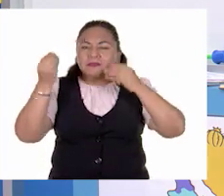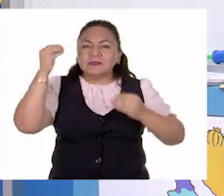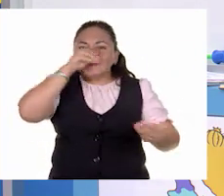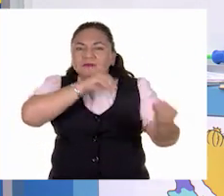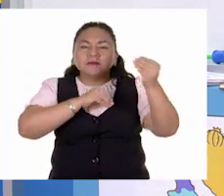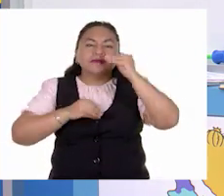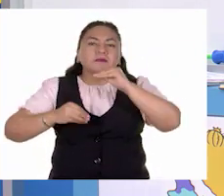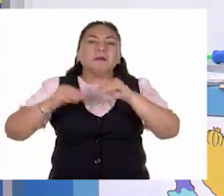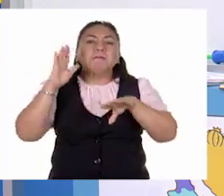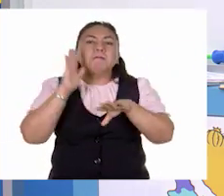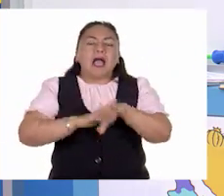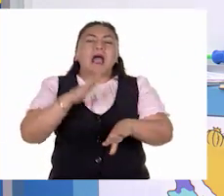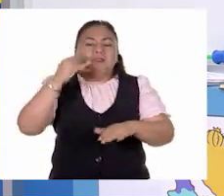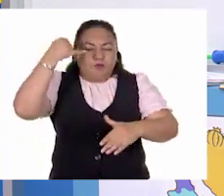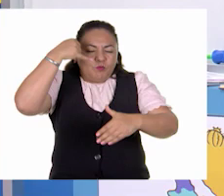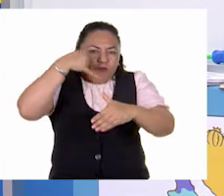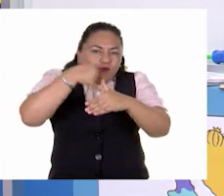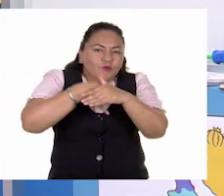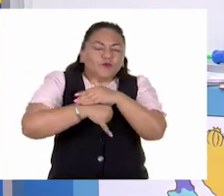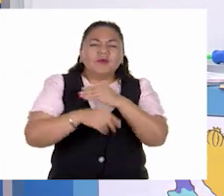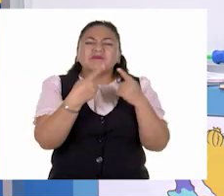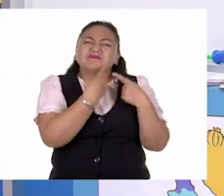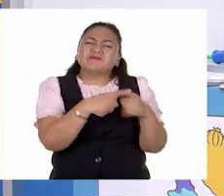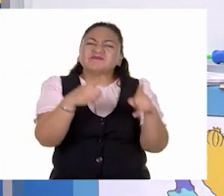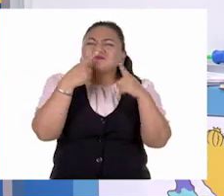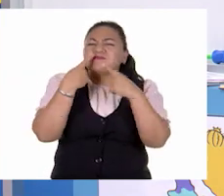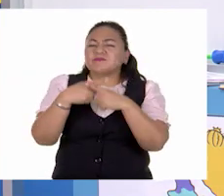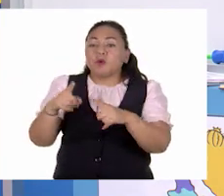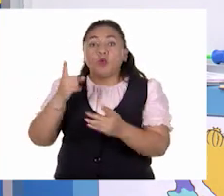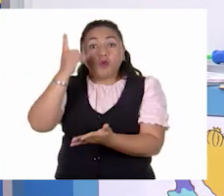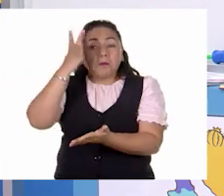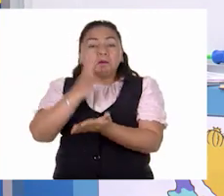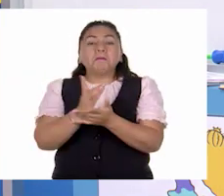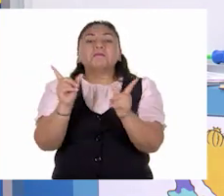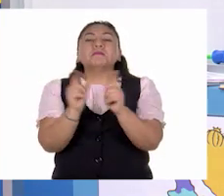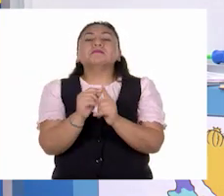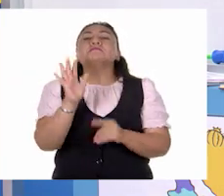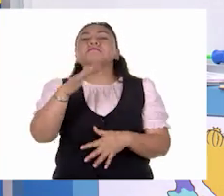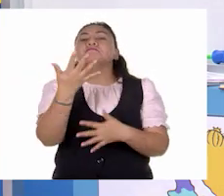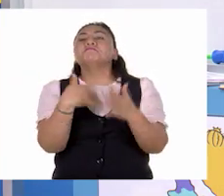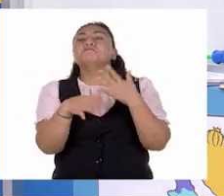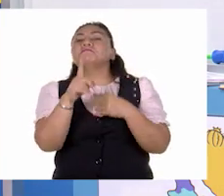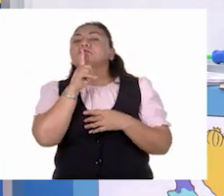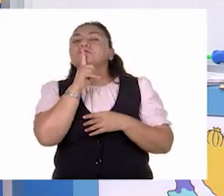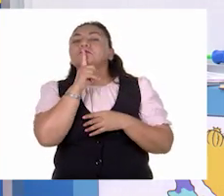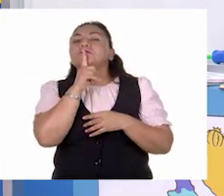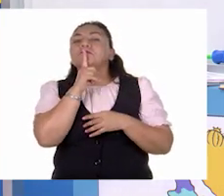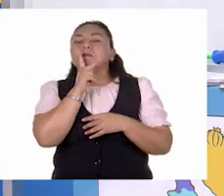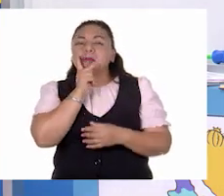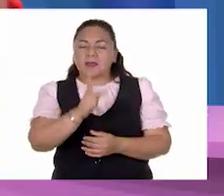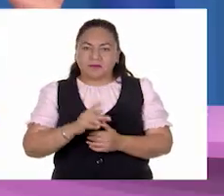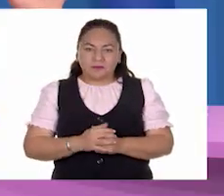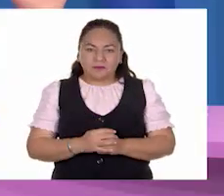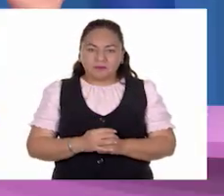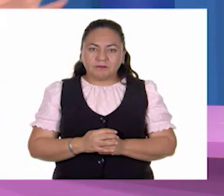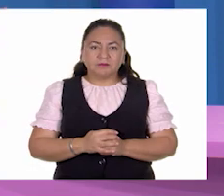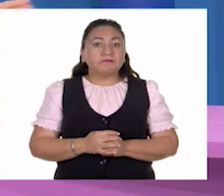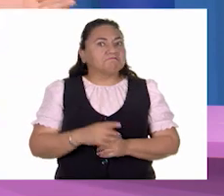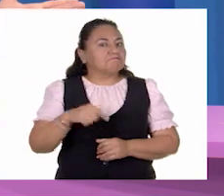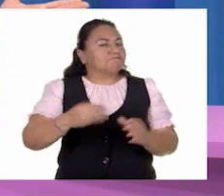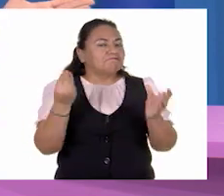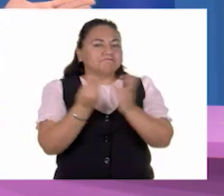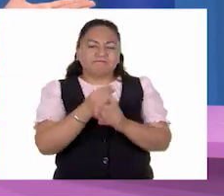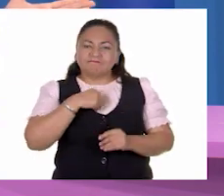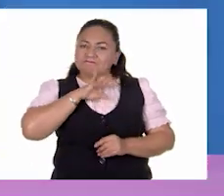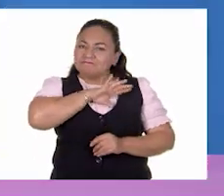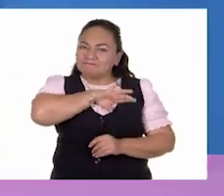ser mucho más profundas y variadas que si solamente fuera la decoración de palabras. Uy, me encantó esta clase. ¿Y a